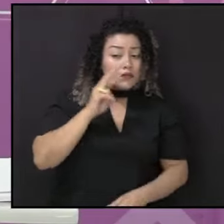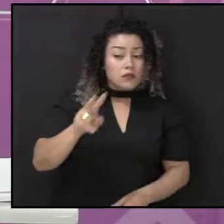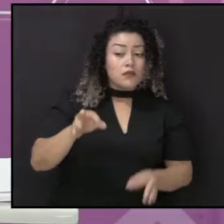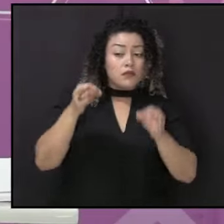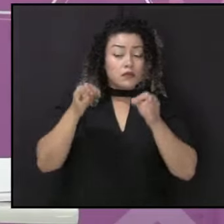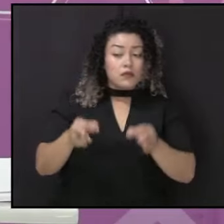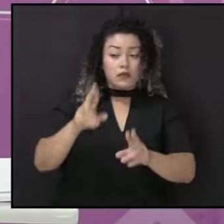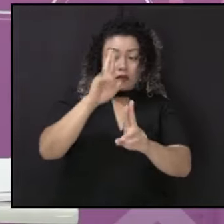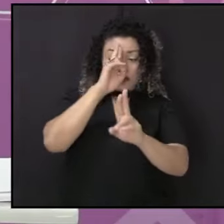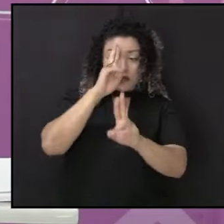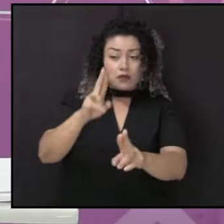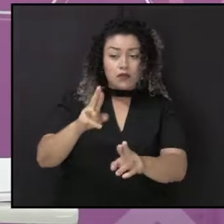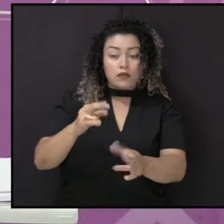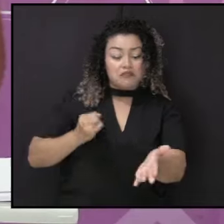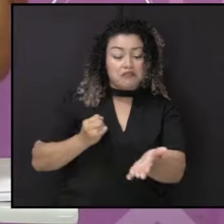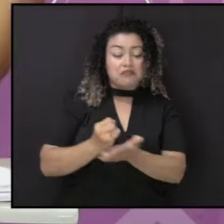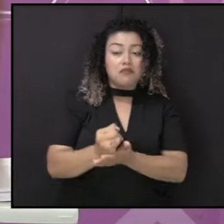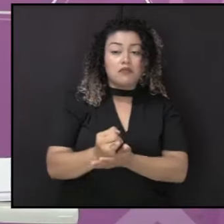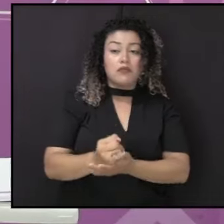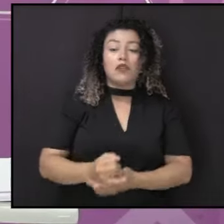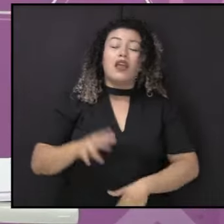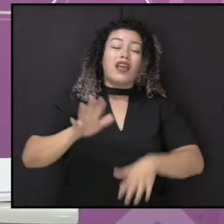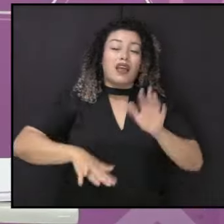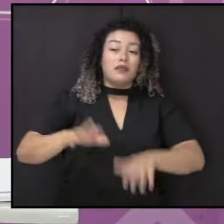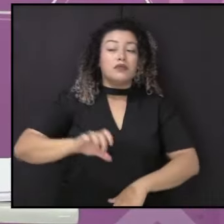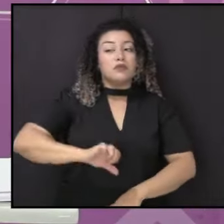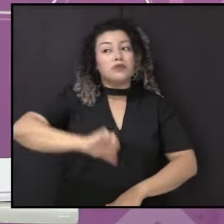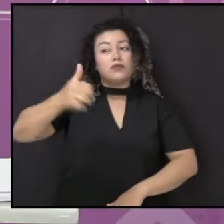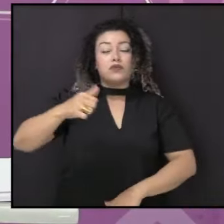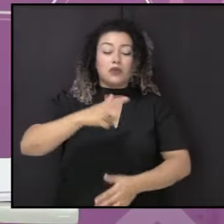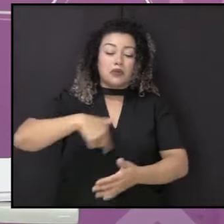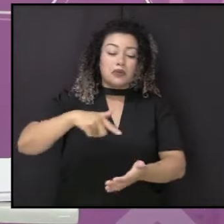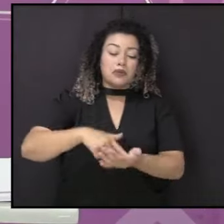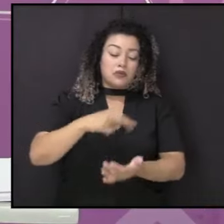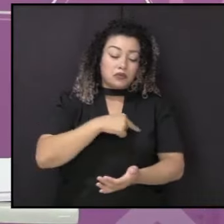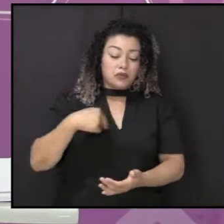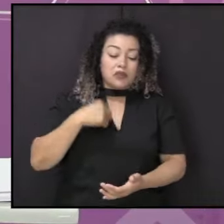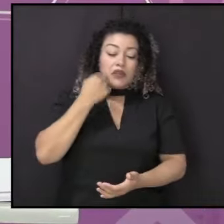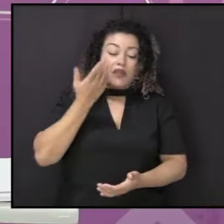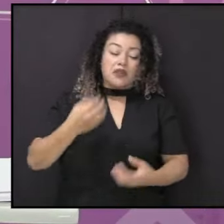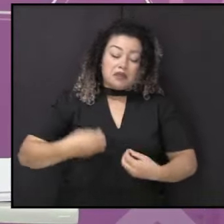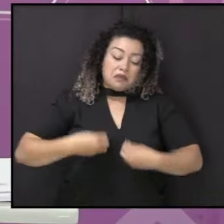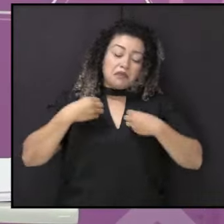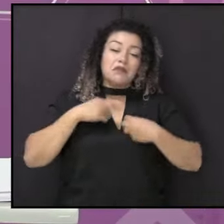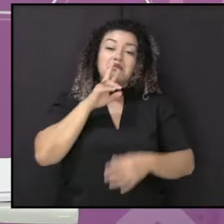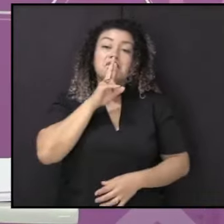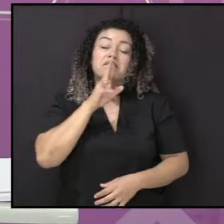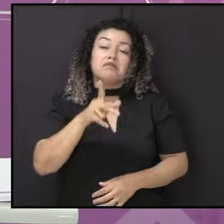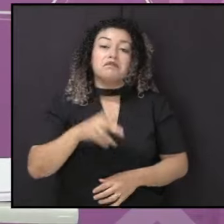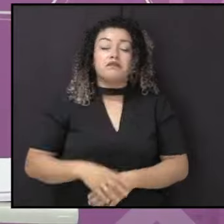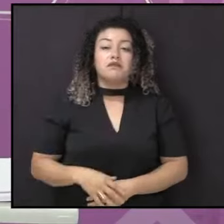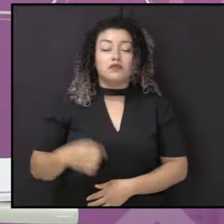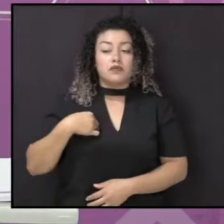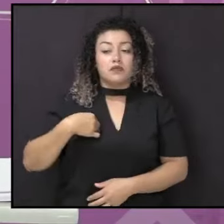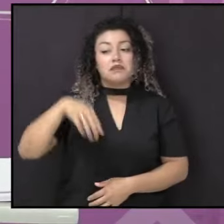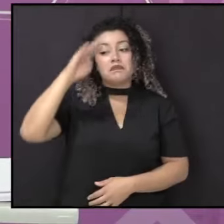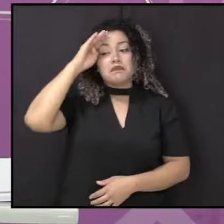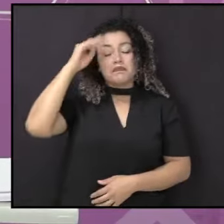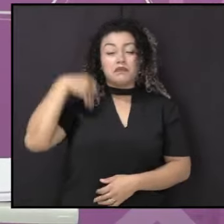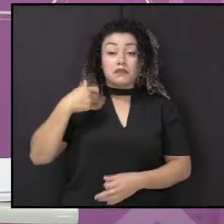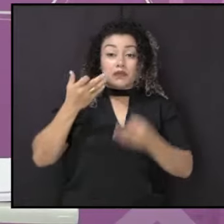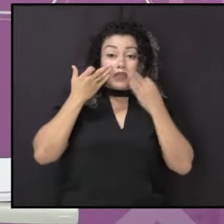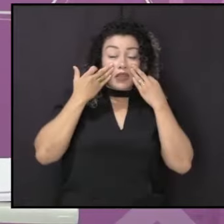decide desafortunadamente ir en busca quizás a otro lado de mejores condiciones de vida. Personalmente, uno ha tenido que ser